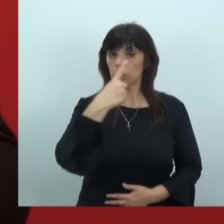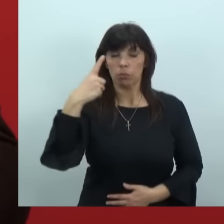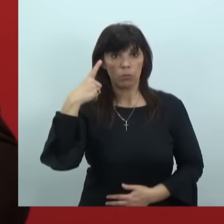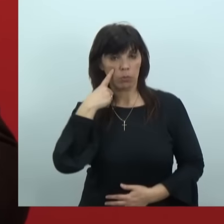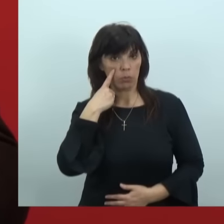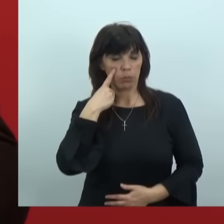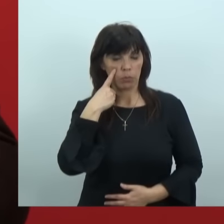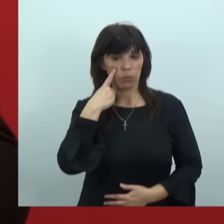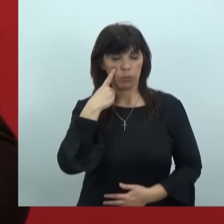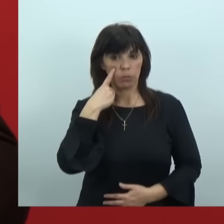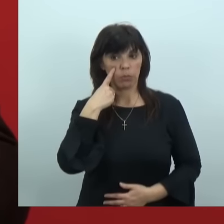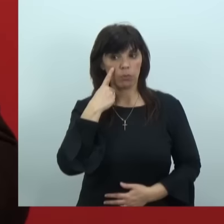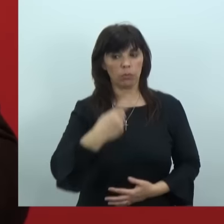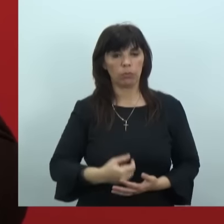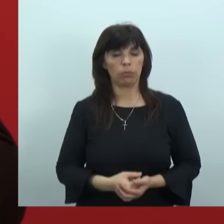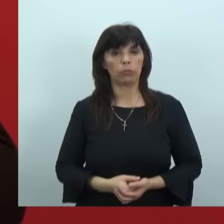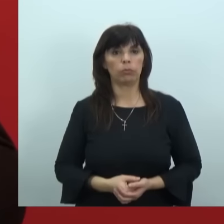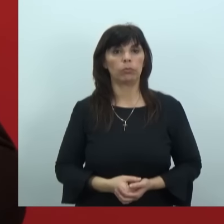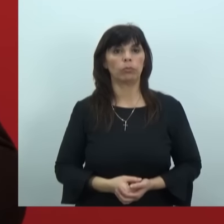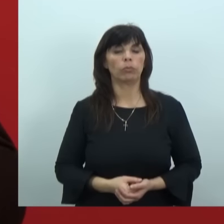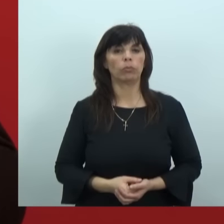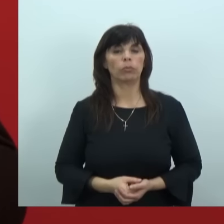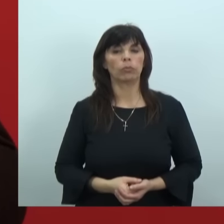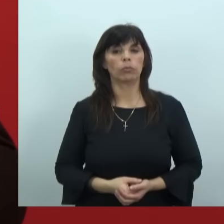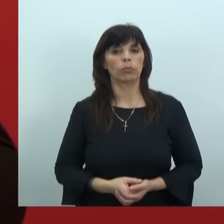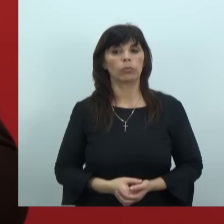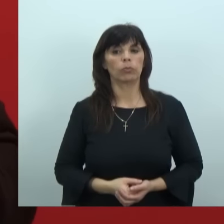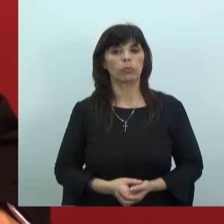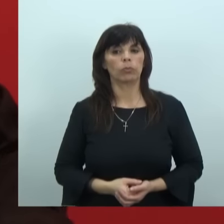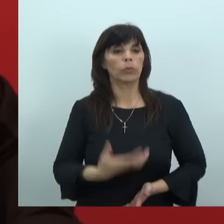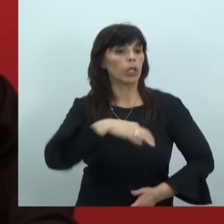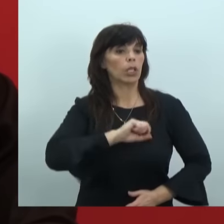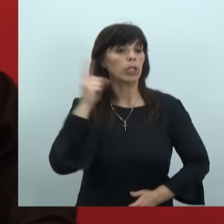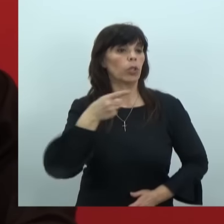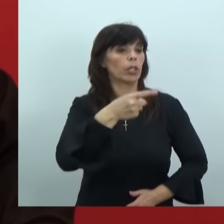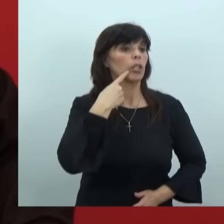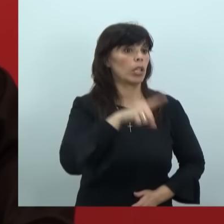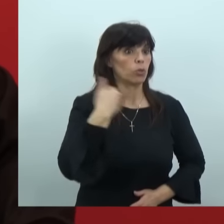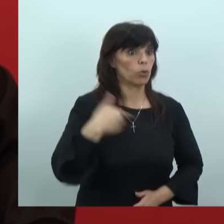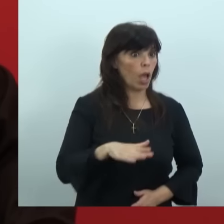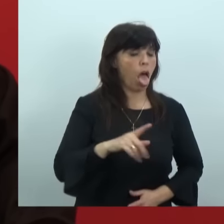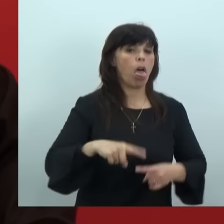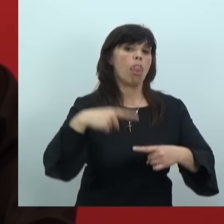o vamos a decir, darle más fundamento a lo que el Señor ya te ha hablado.